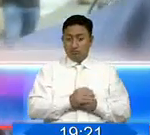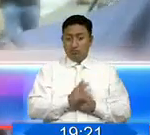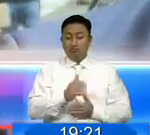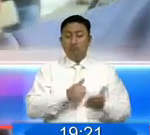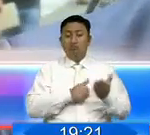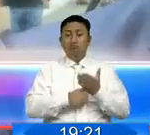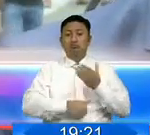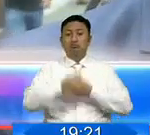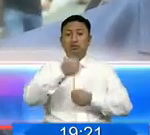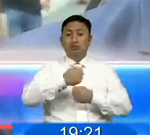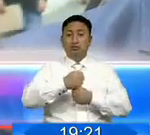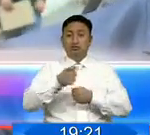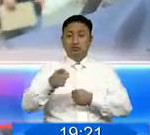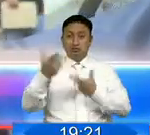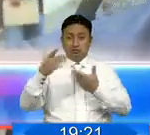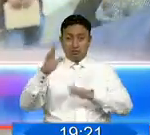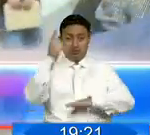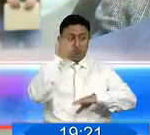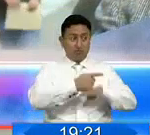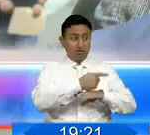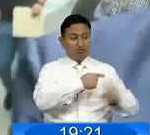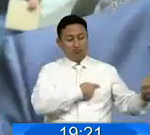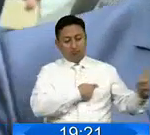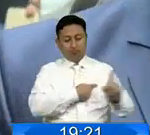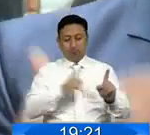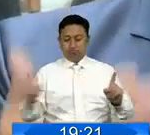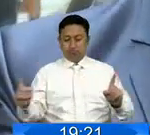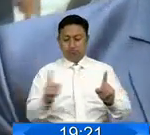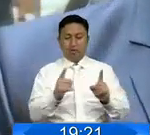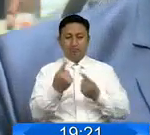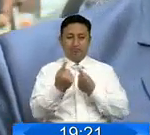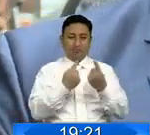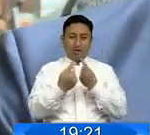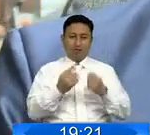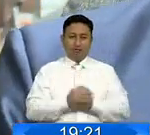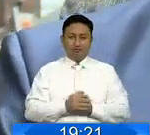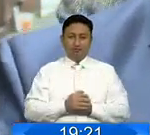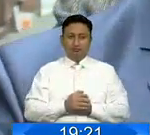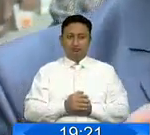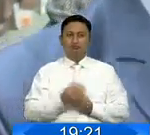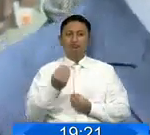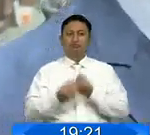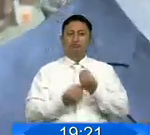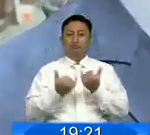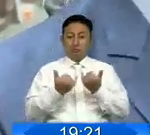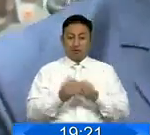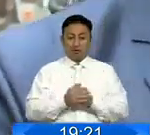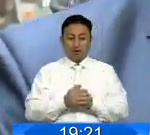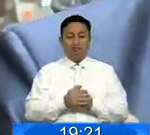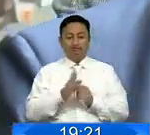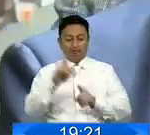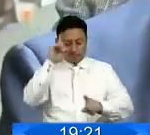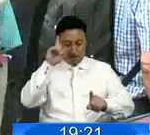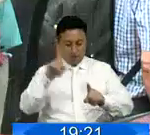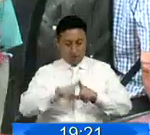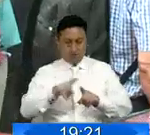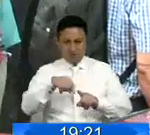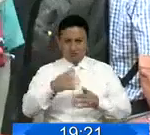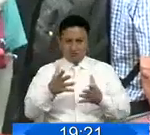Ministerio de Trabajo ya les ha ordenado hacer el diálogo social. De aquí lo que compete es llegar a la mediación, cosa que no se